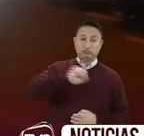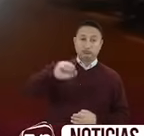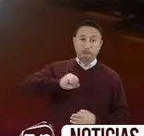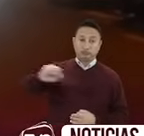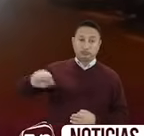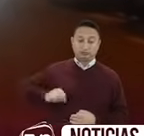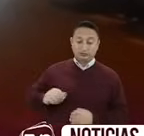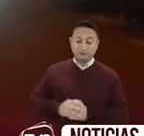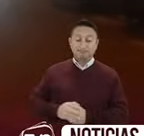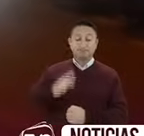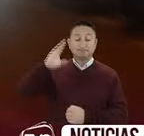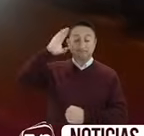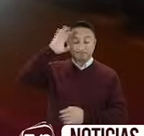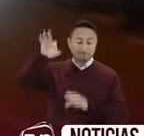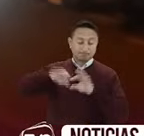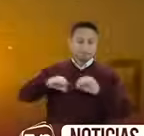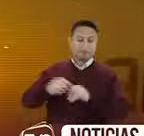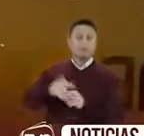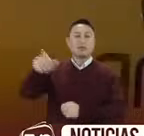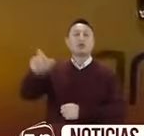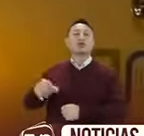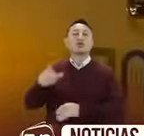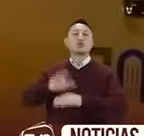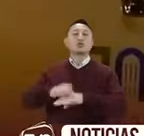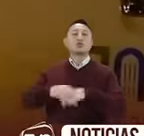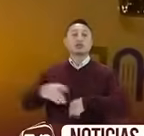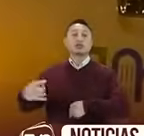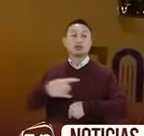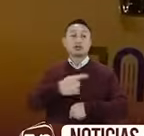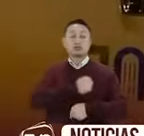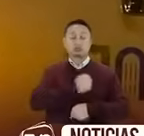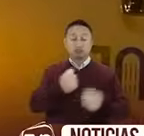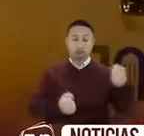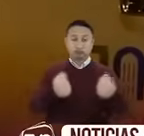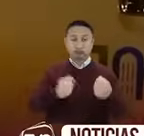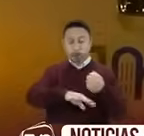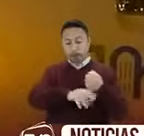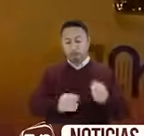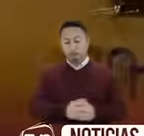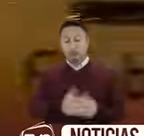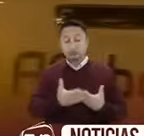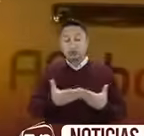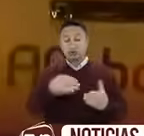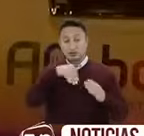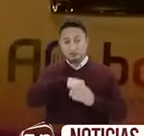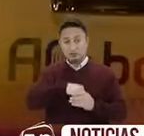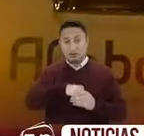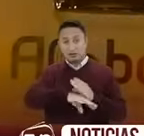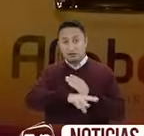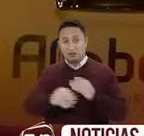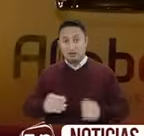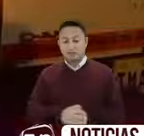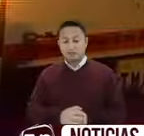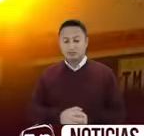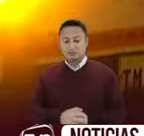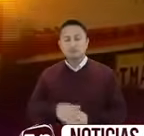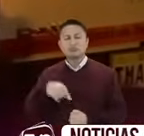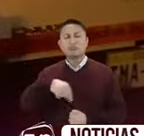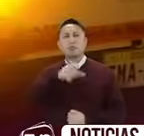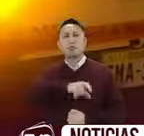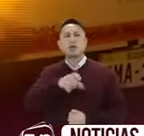los responsables del crimen robaron el vehículo de la víctima y también varios artículos del inmueble. De acuerdo a moradores de la zona, cerca